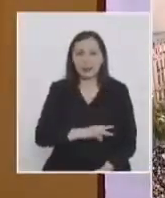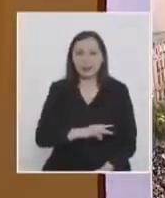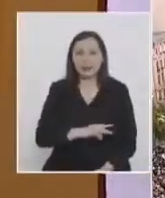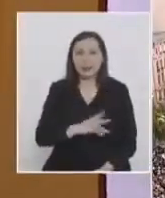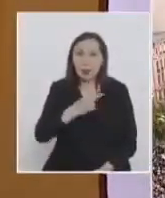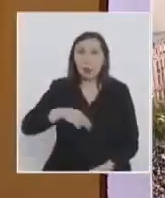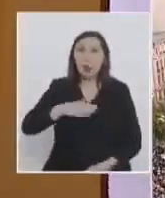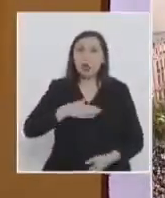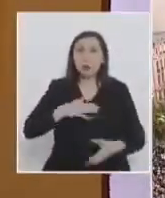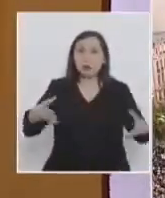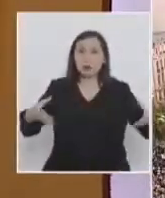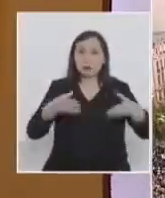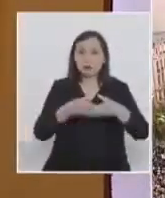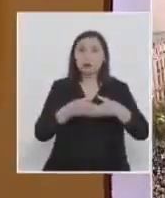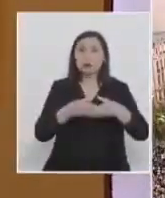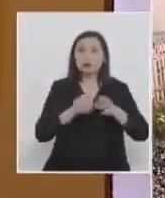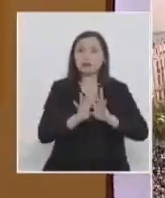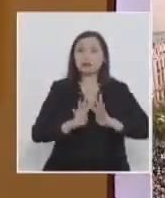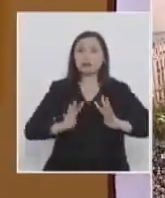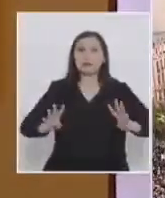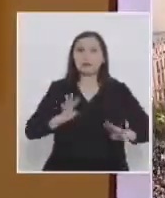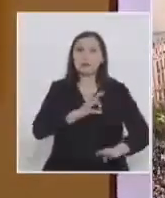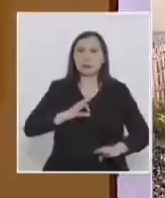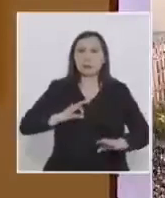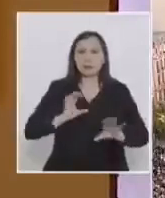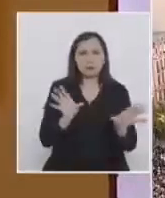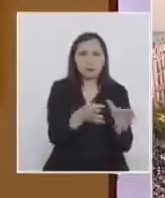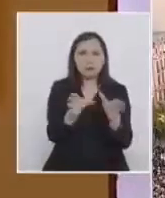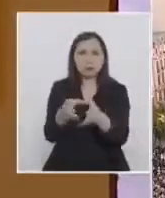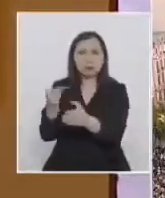y nuestro gabinete, nuestros equipos,